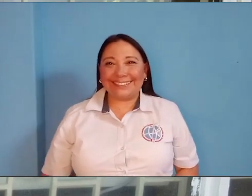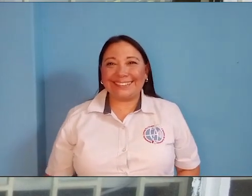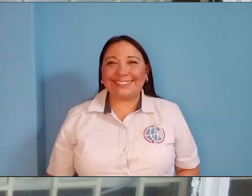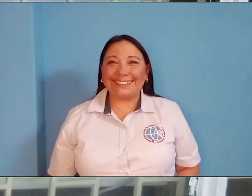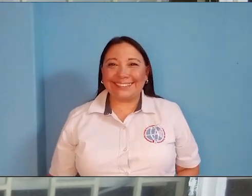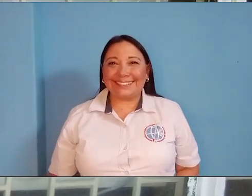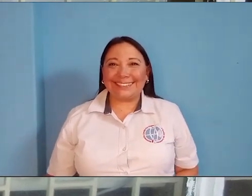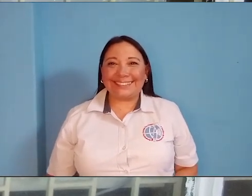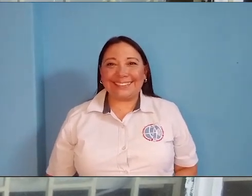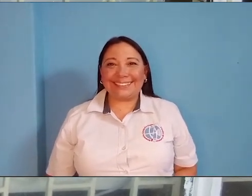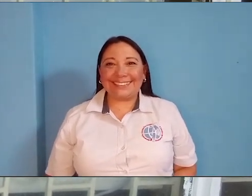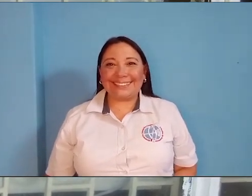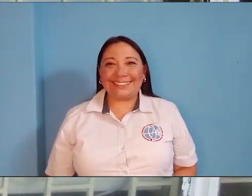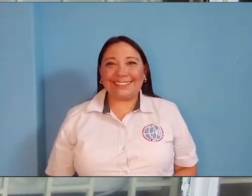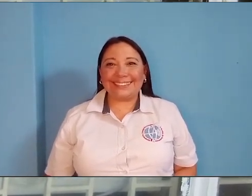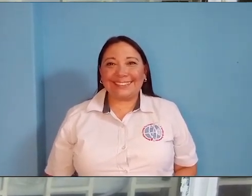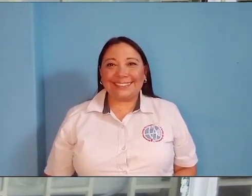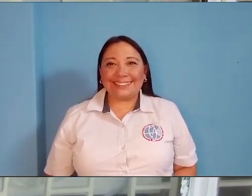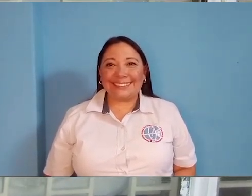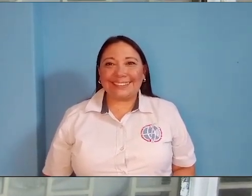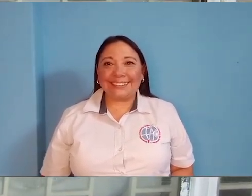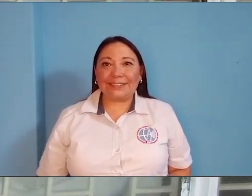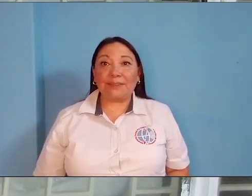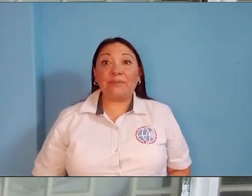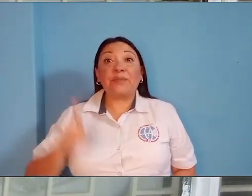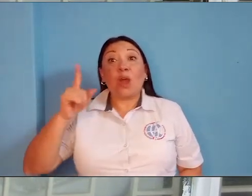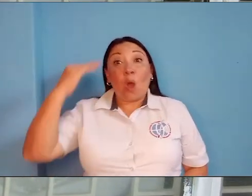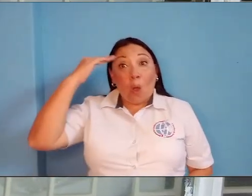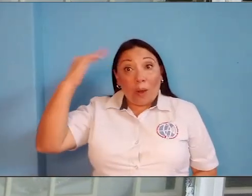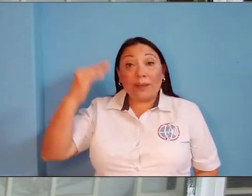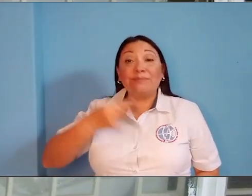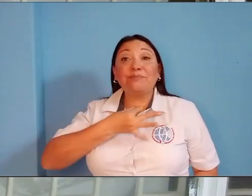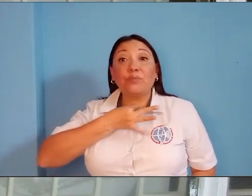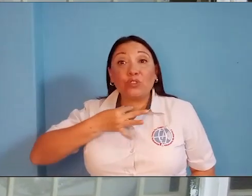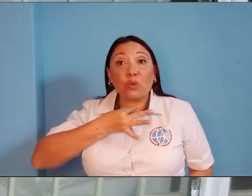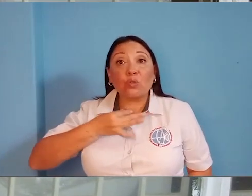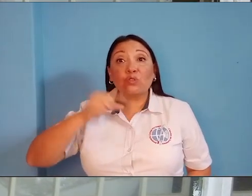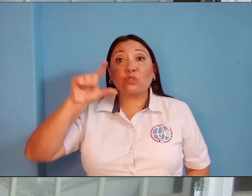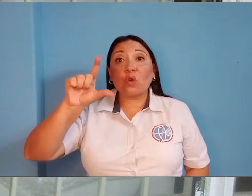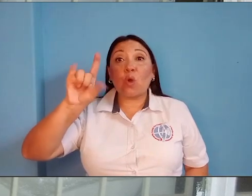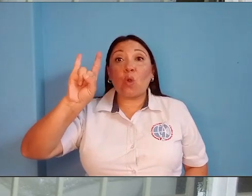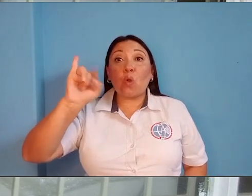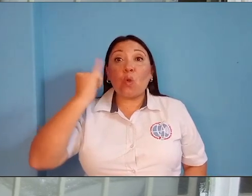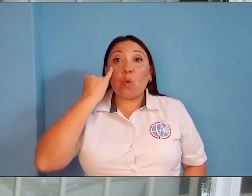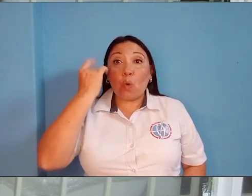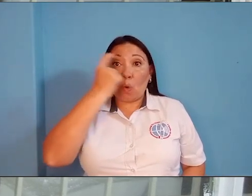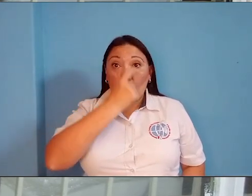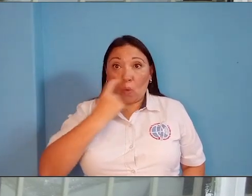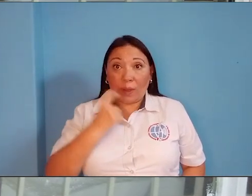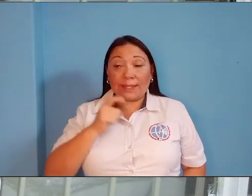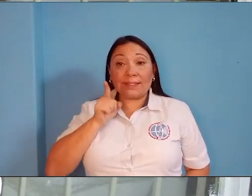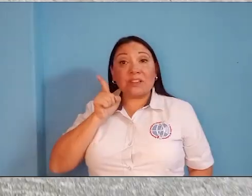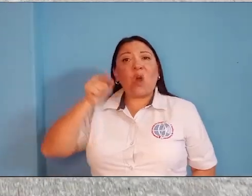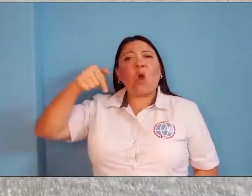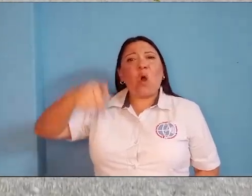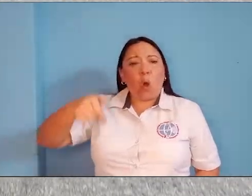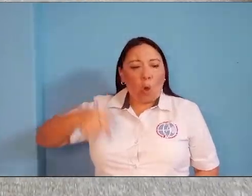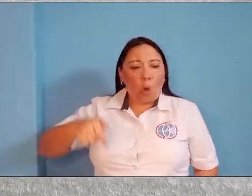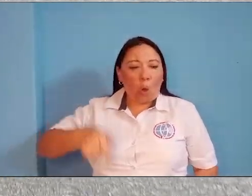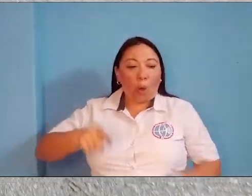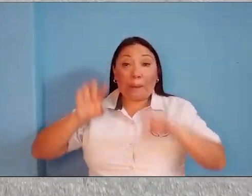Hola, mucho gusto. Mi nombre es Luis David Pohón. Estamos aquí en el Centro de Rehabilitación Integral, CRI,